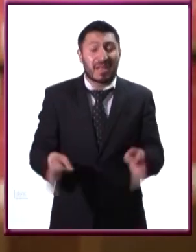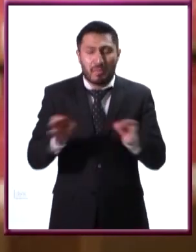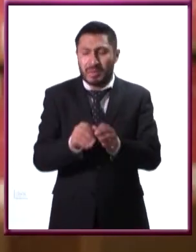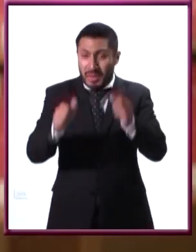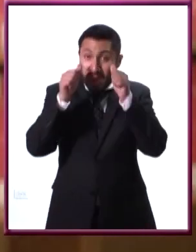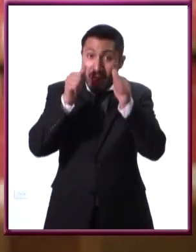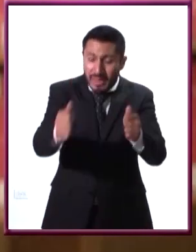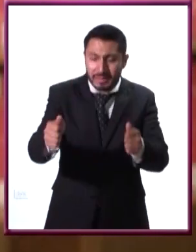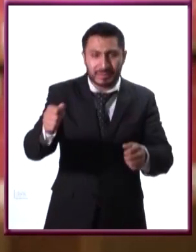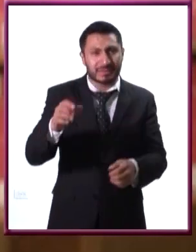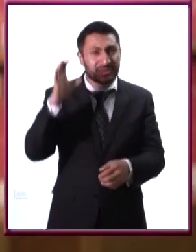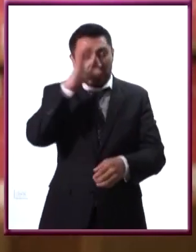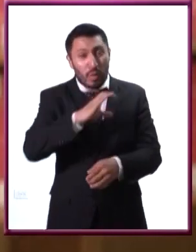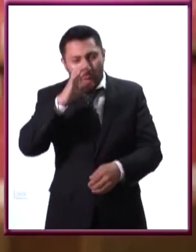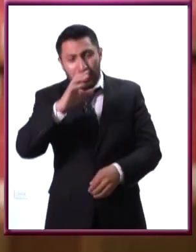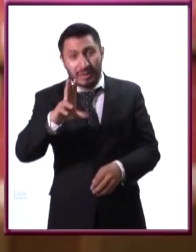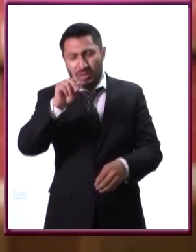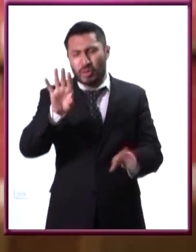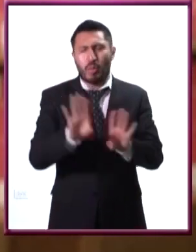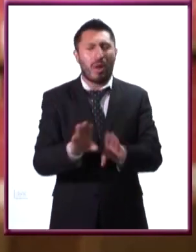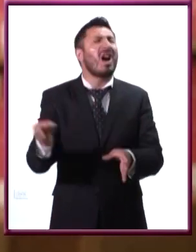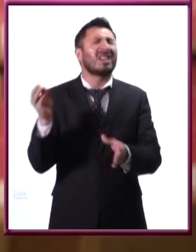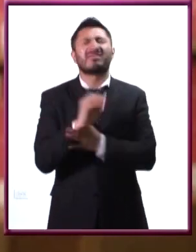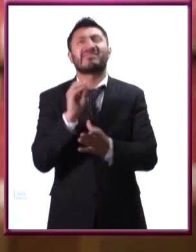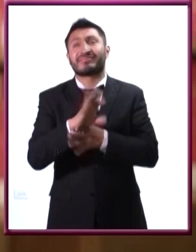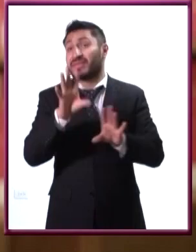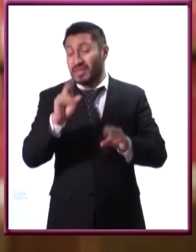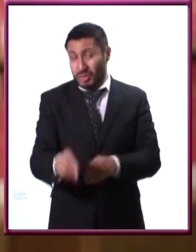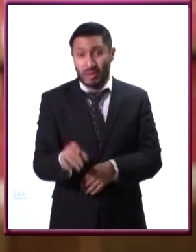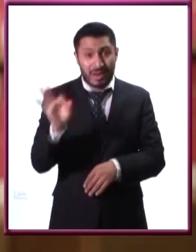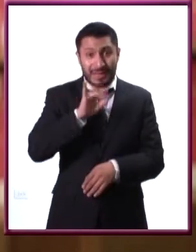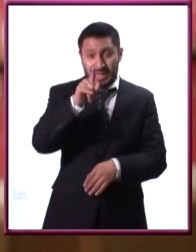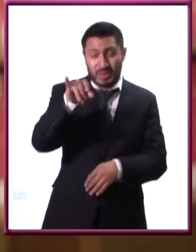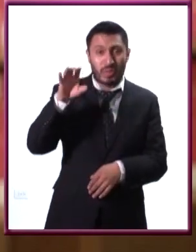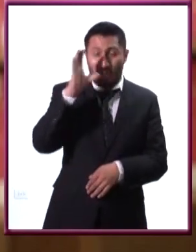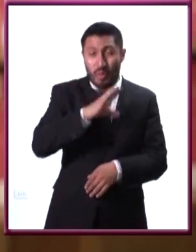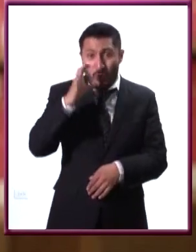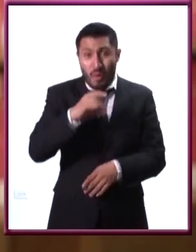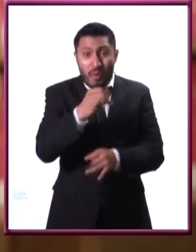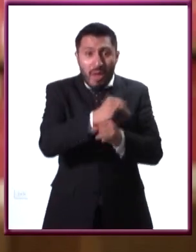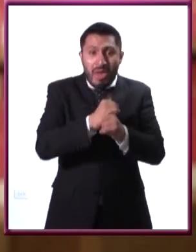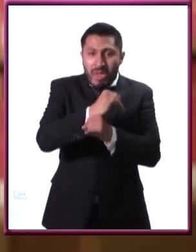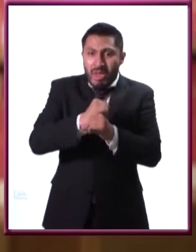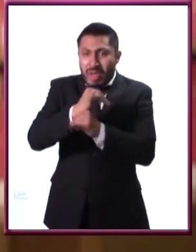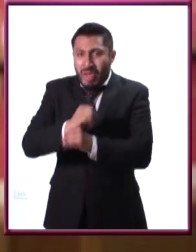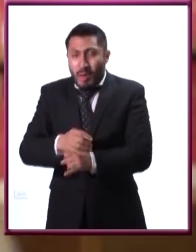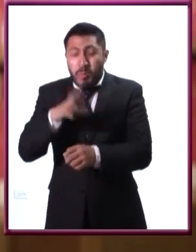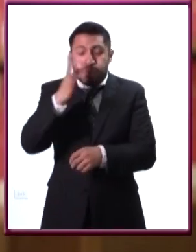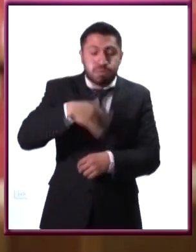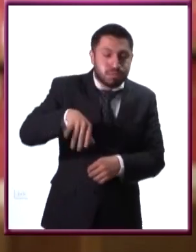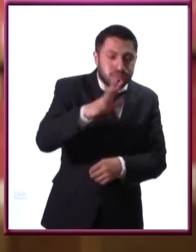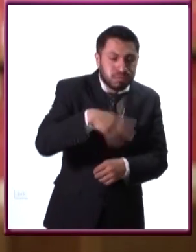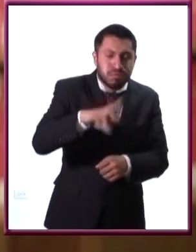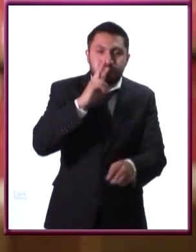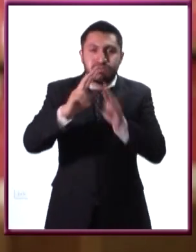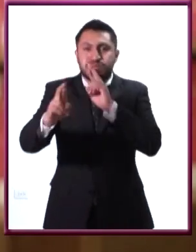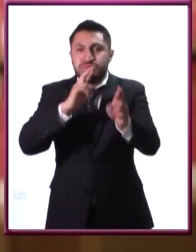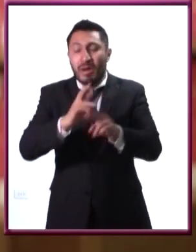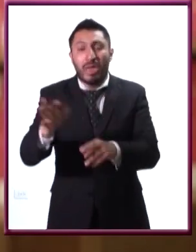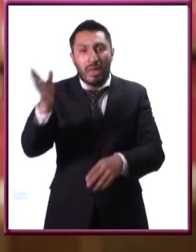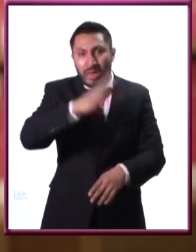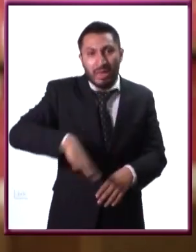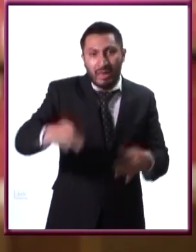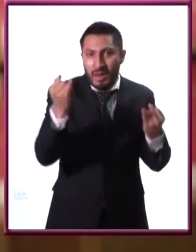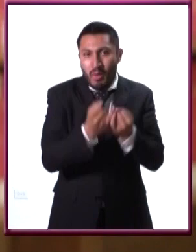y atenderlos. Si la curiosidad quiere saber algo, investiguemos y demos respuesta. Como todo, formar el hábito